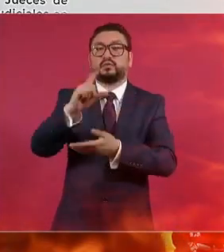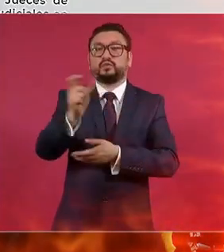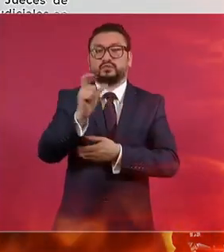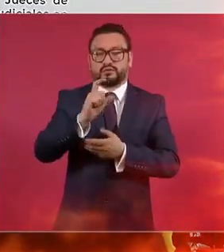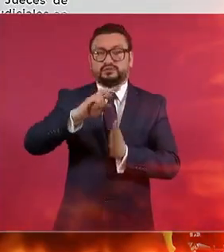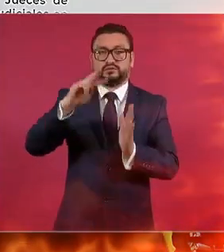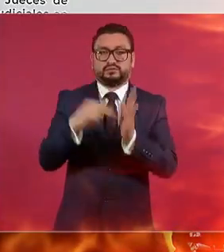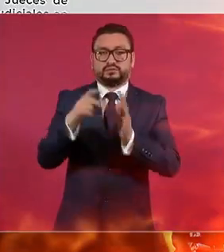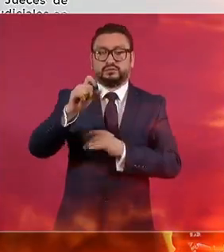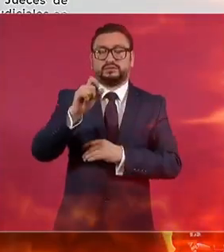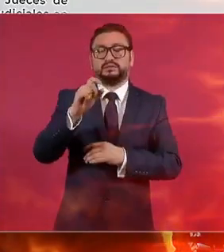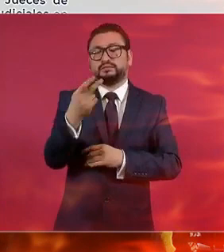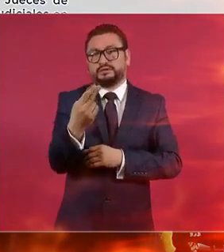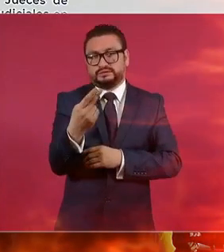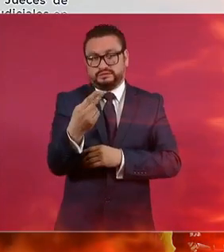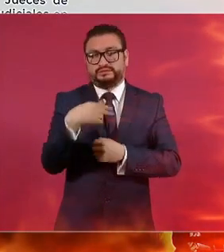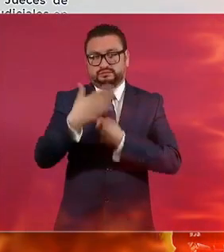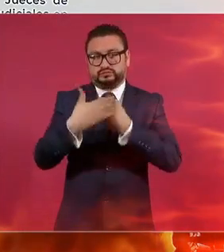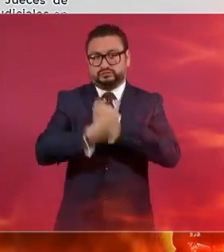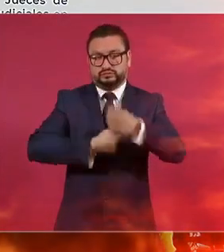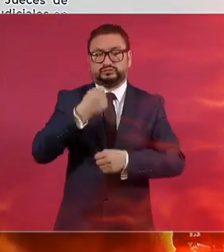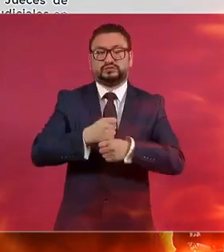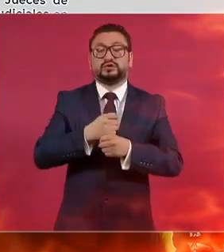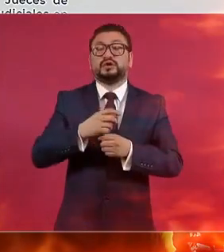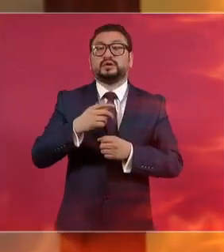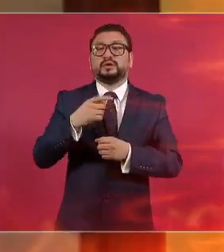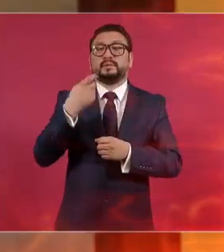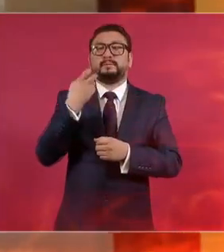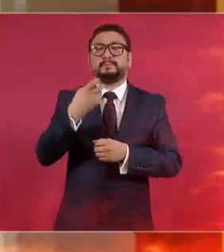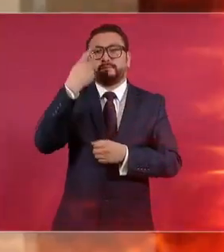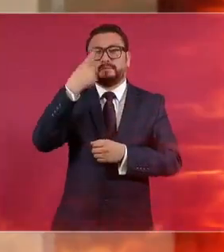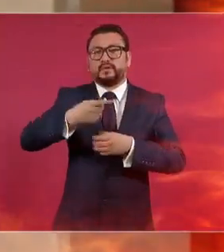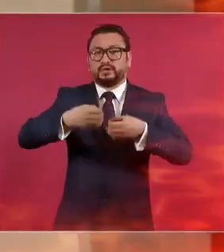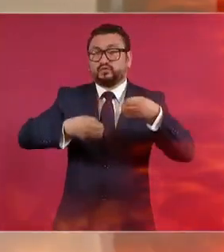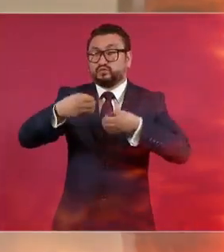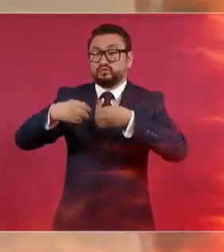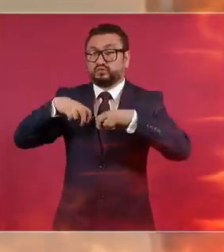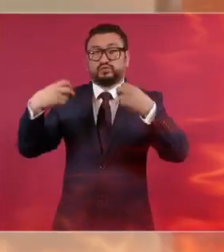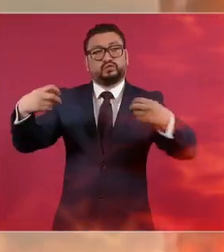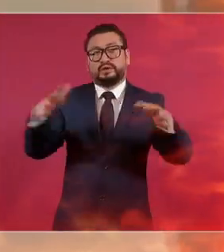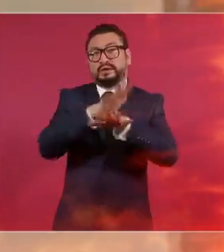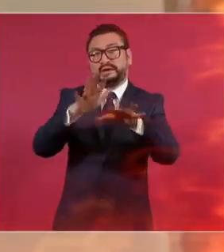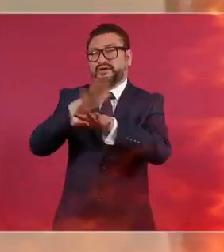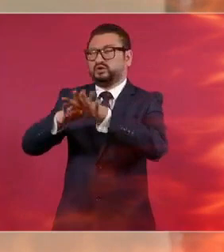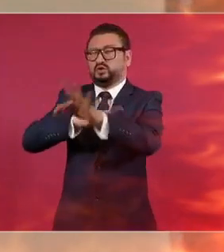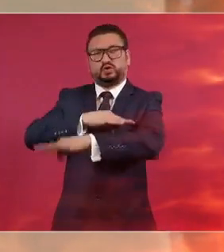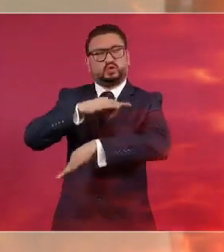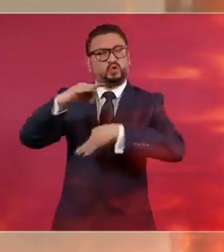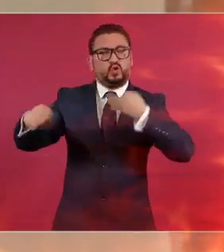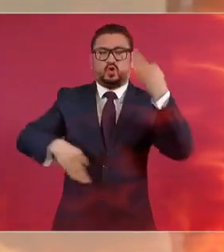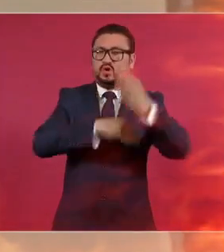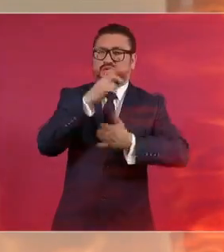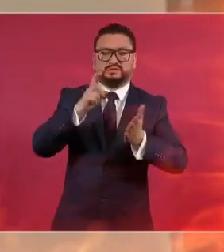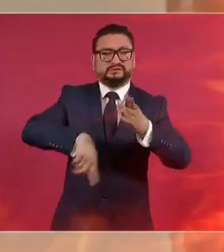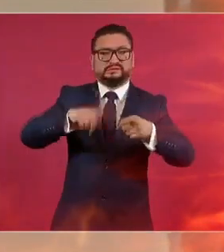democracia, entre comillas, para las dos cámaras. No se puede. Pero bueno, esto ya lo explicamos en un video en el